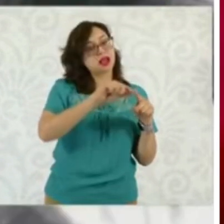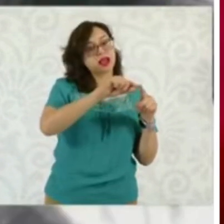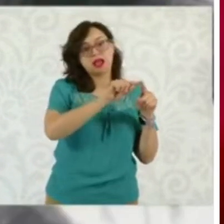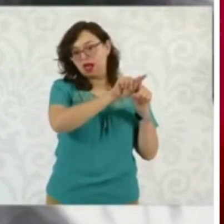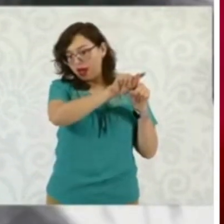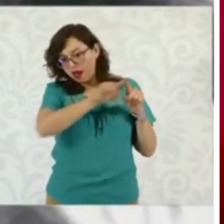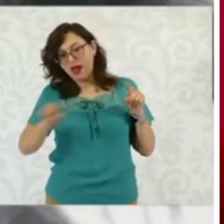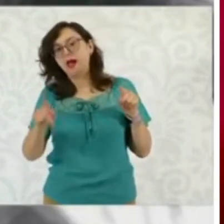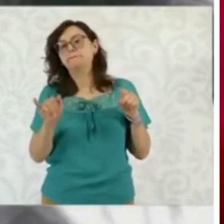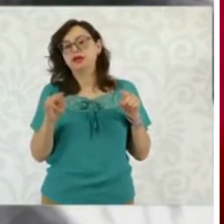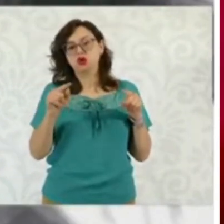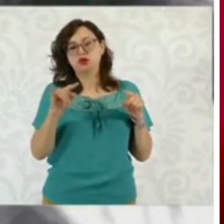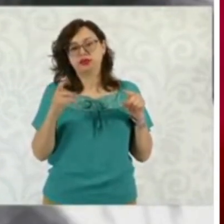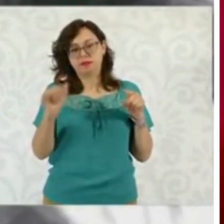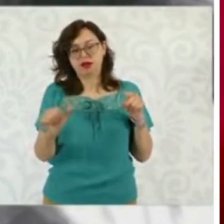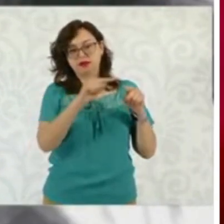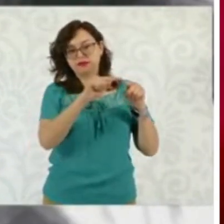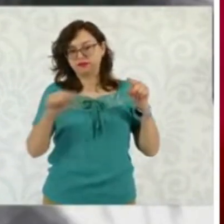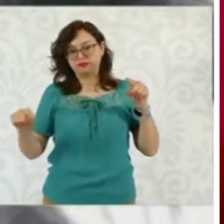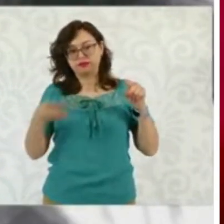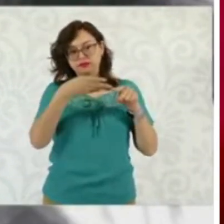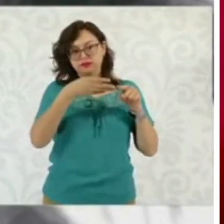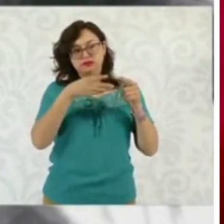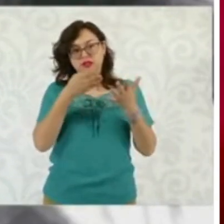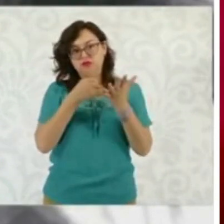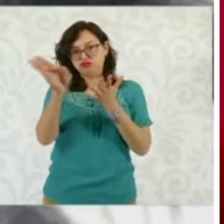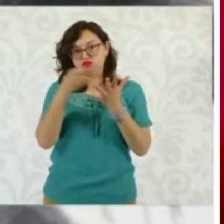hacia Pinotepa Nacional y todas sus derivaciones.